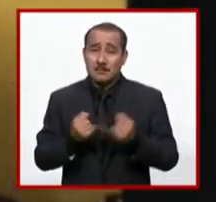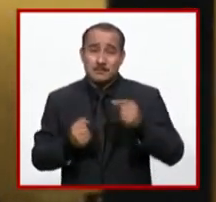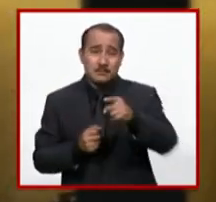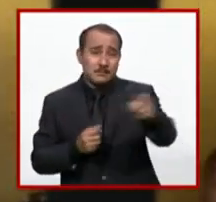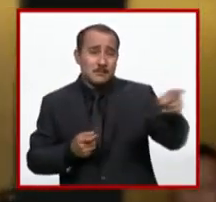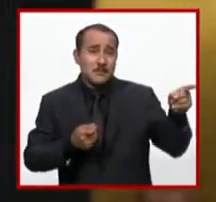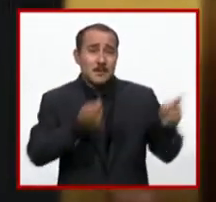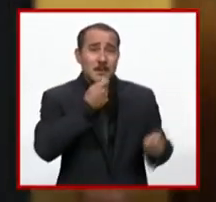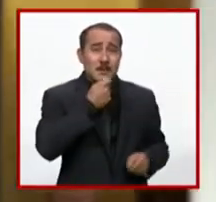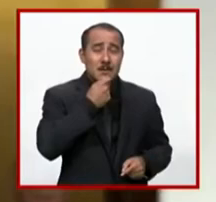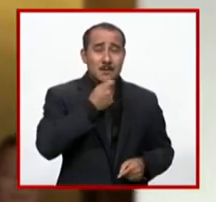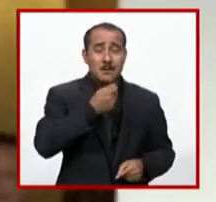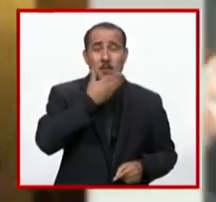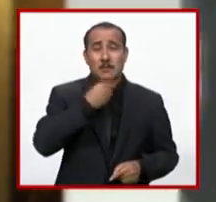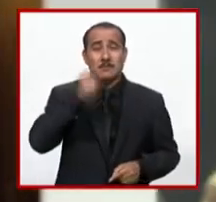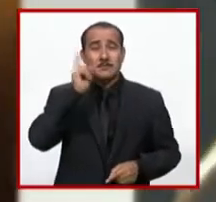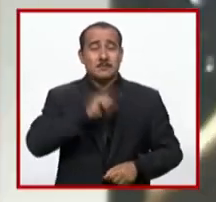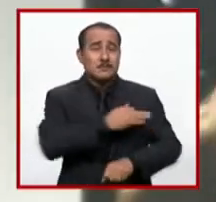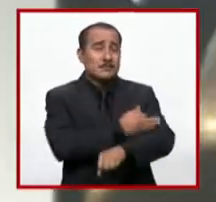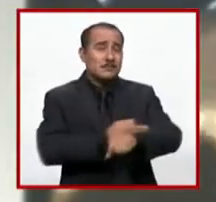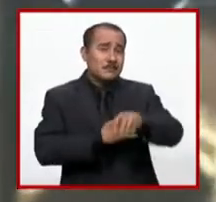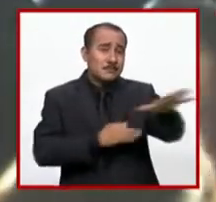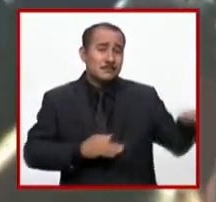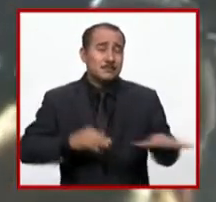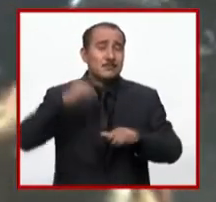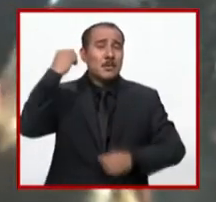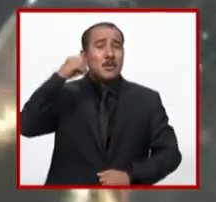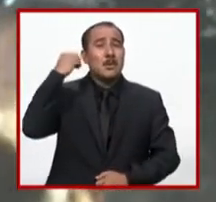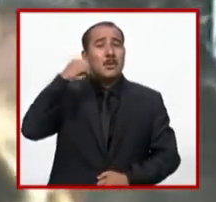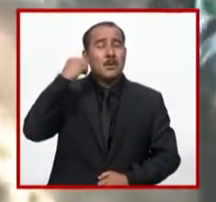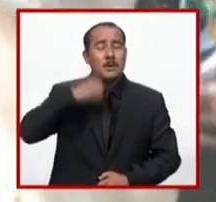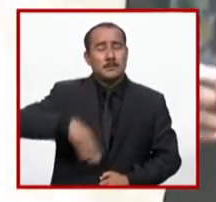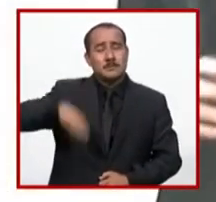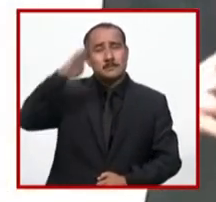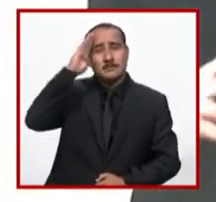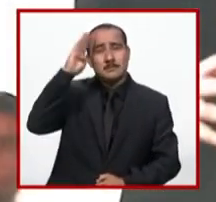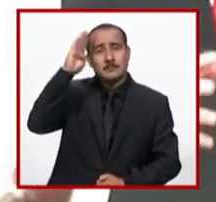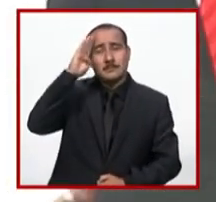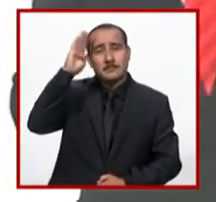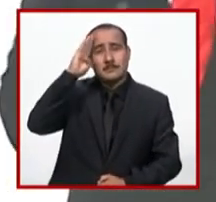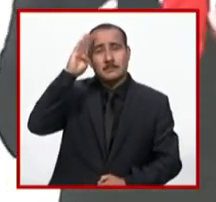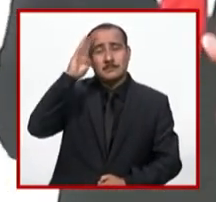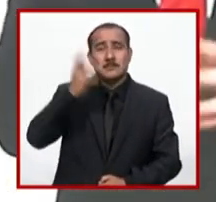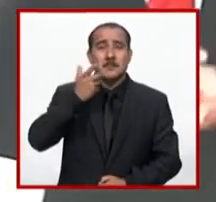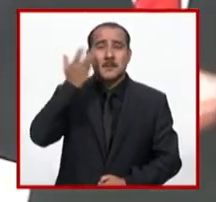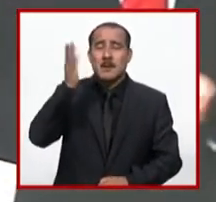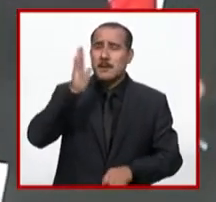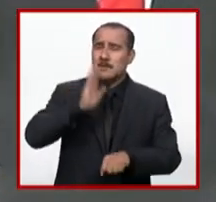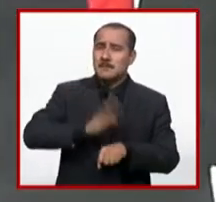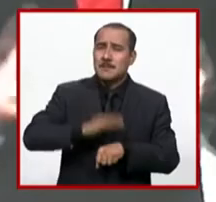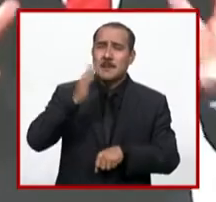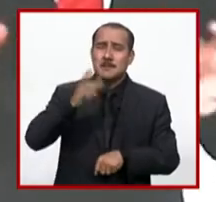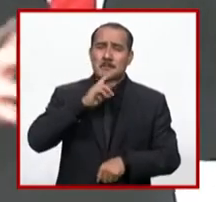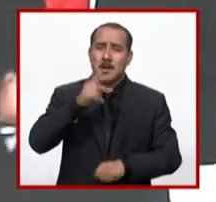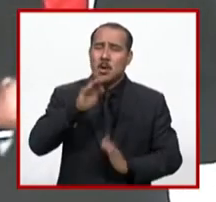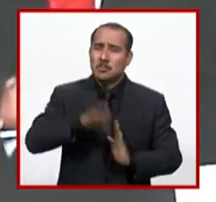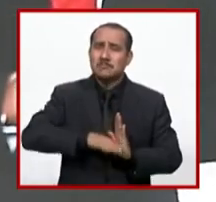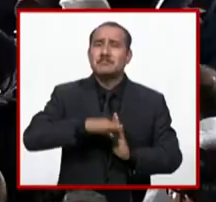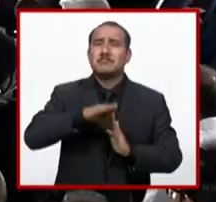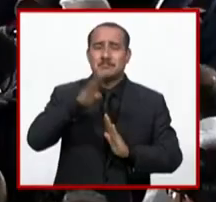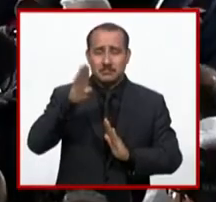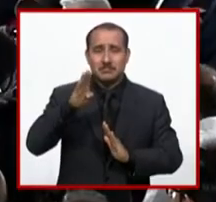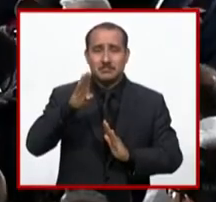los niños y niñas de Oaxaca y a las familias de Oaxaca, y pensamos en que queremos más calidad y más